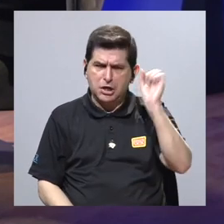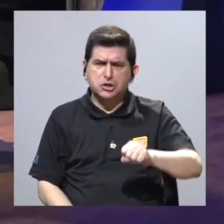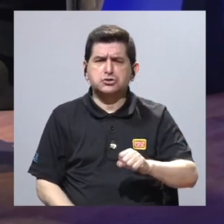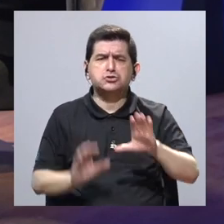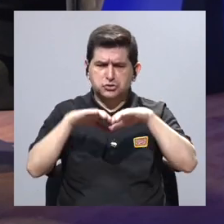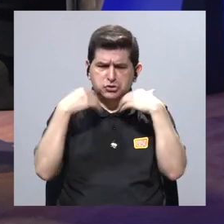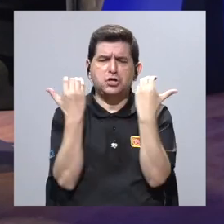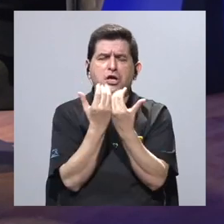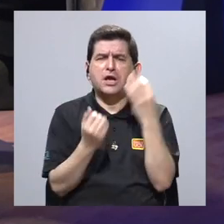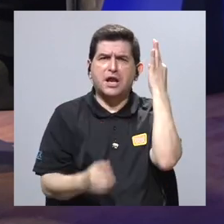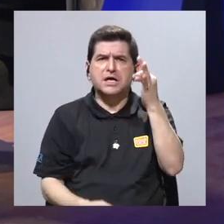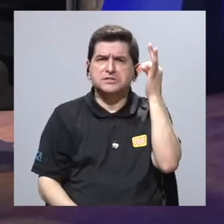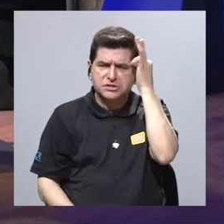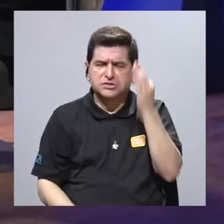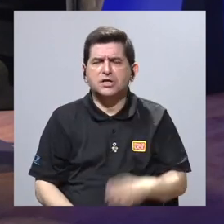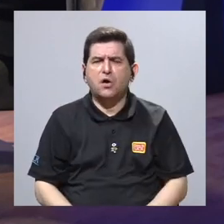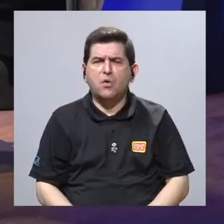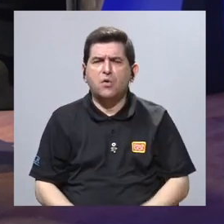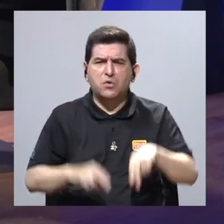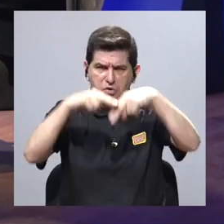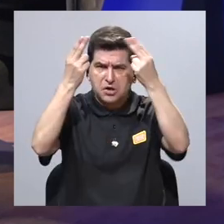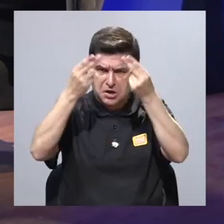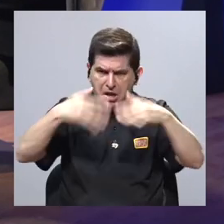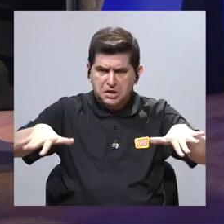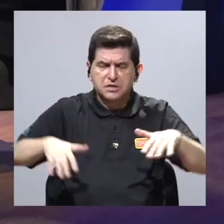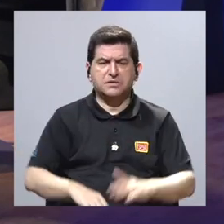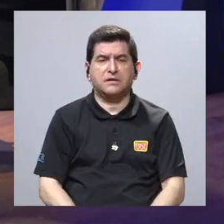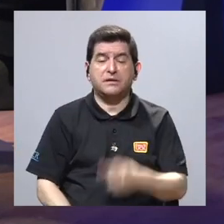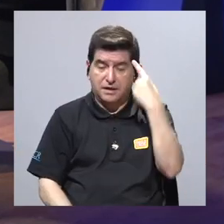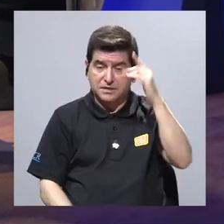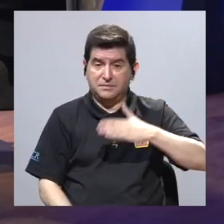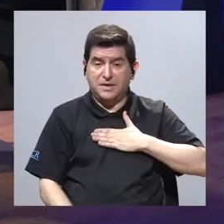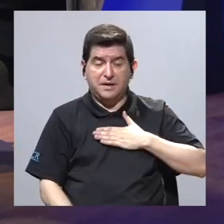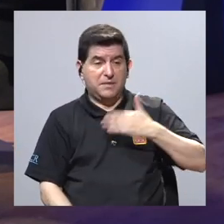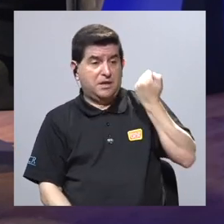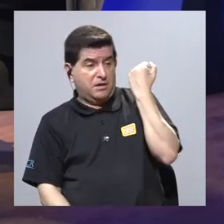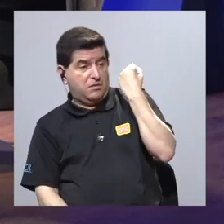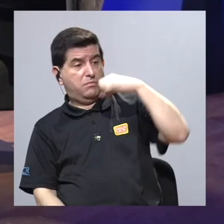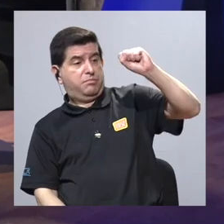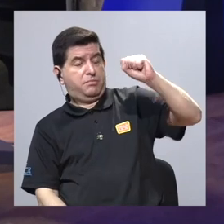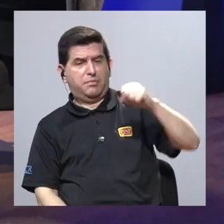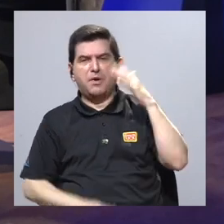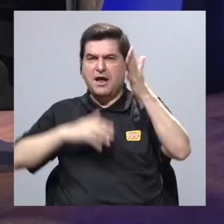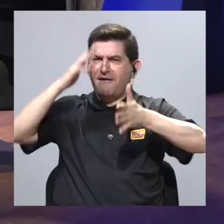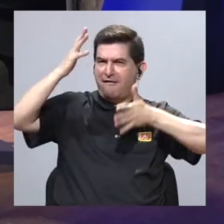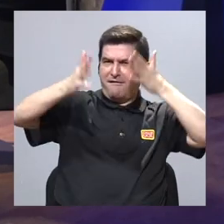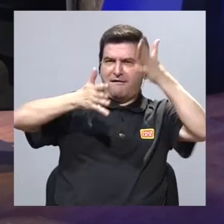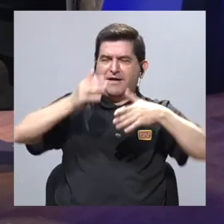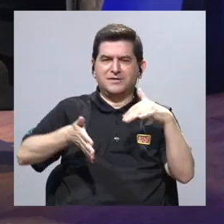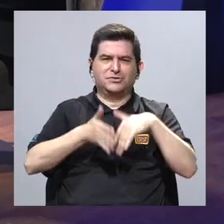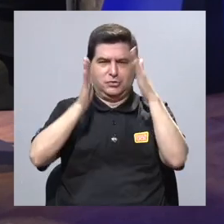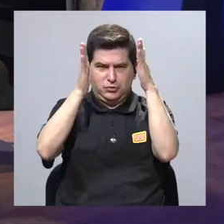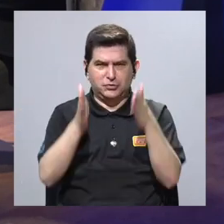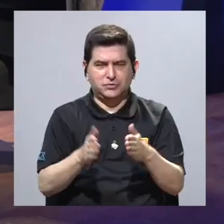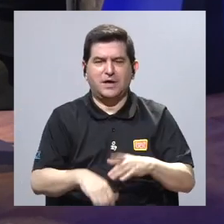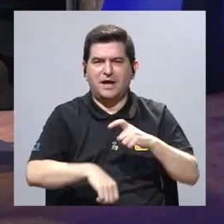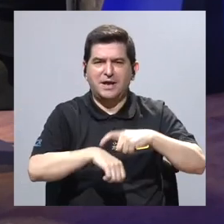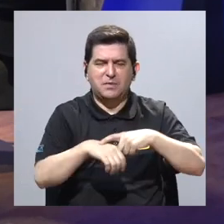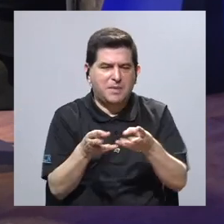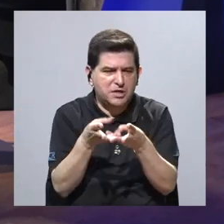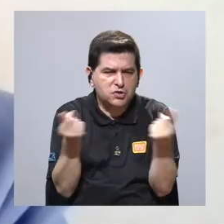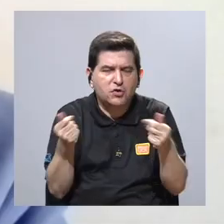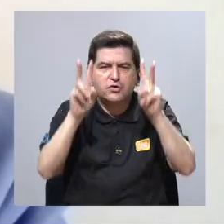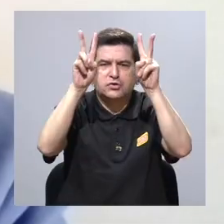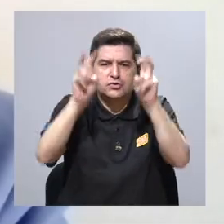dar clases teóricas virtuales. Para mí ha sido, vamos a ver, una revolución ver la creatividad de nuestros estudiantes a la hora de resolver